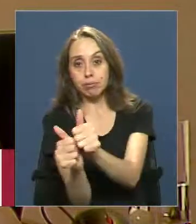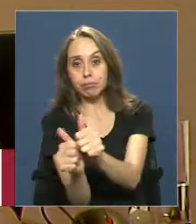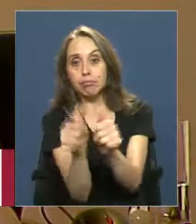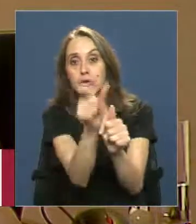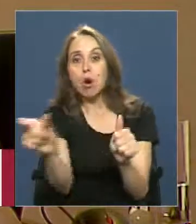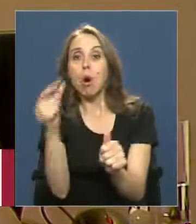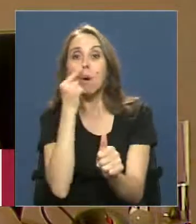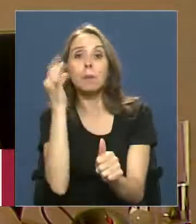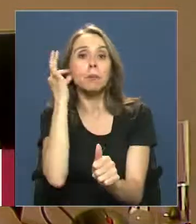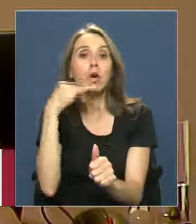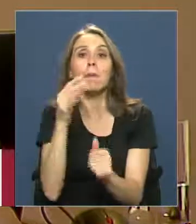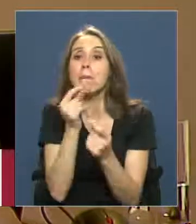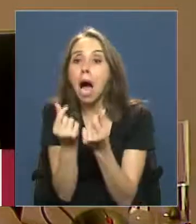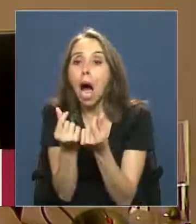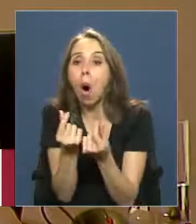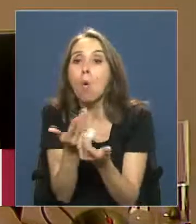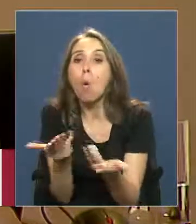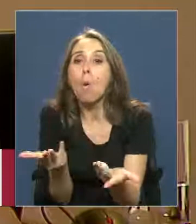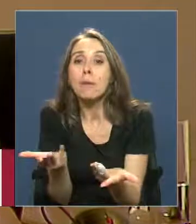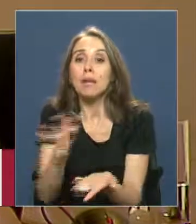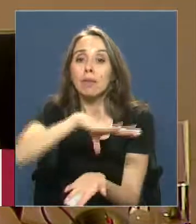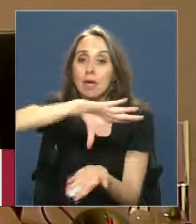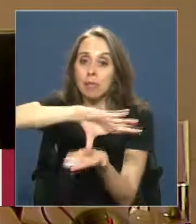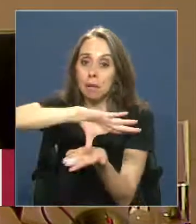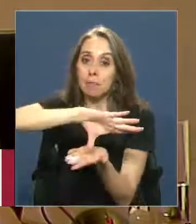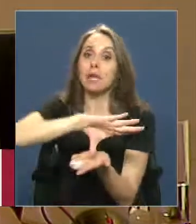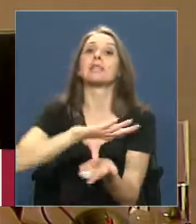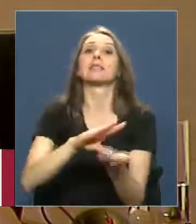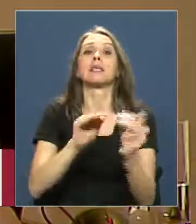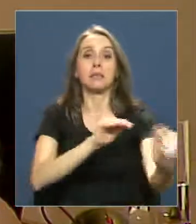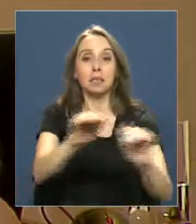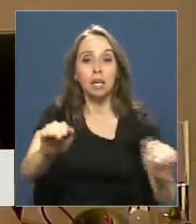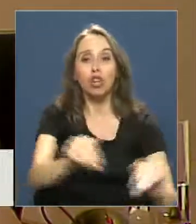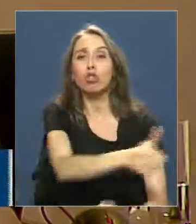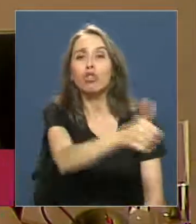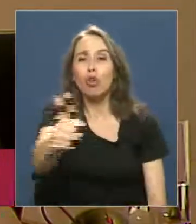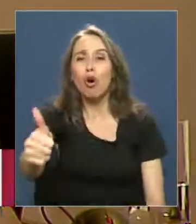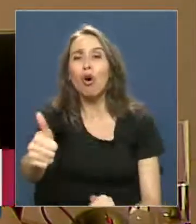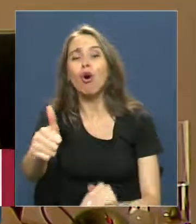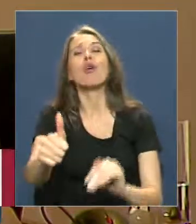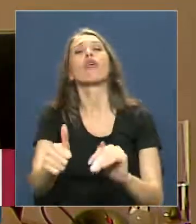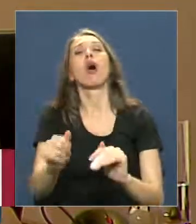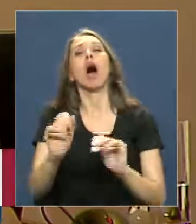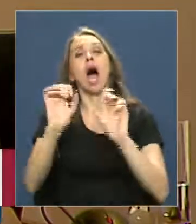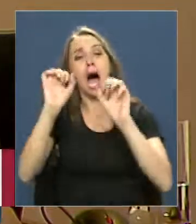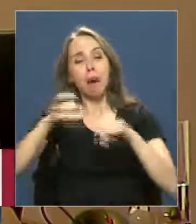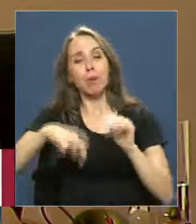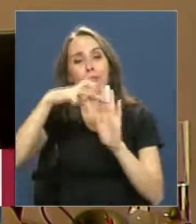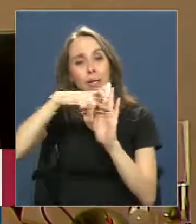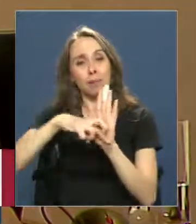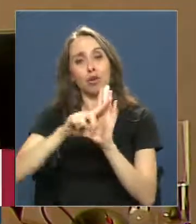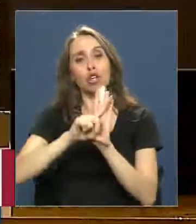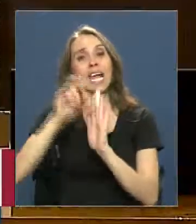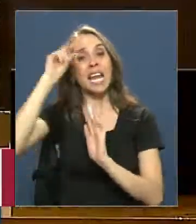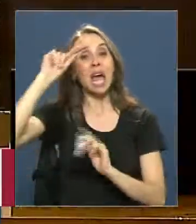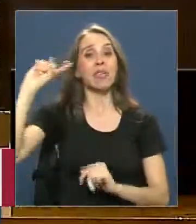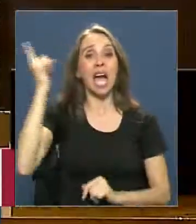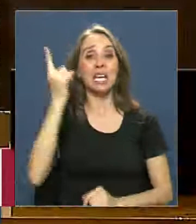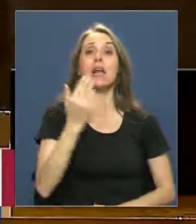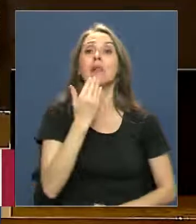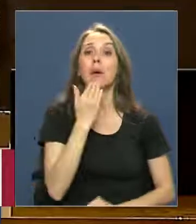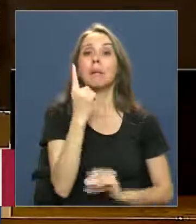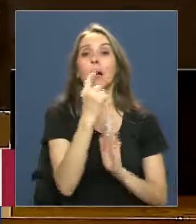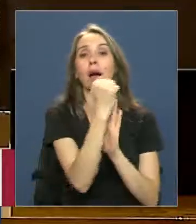los más humildes de esta patria. E invito a todos y a todas a aprobar este proyecto en general y en particular. Muchas gracias.